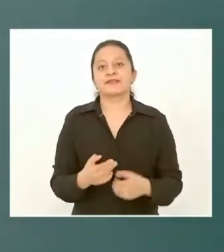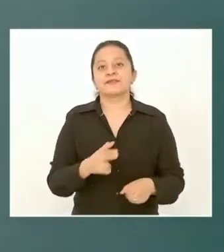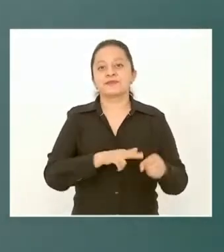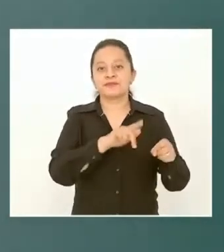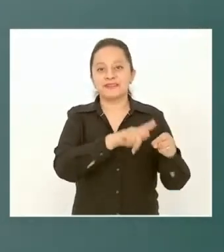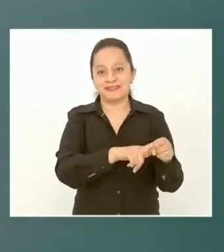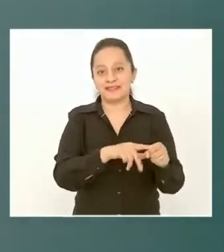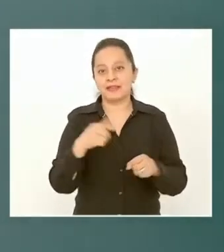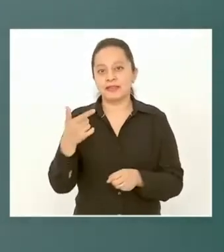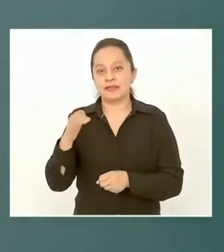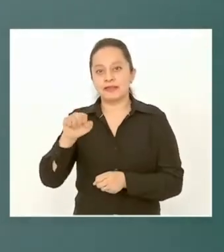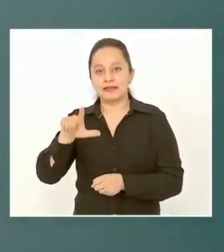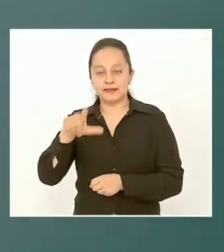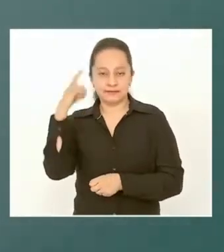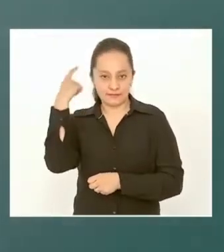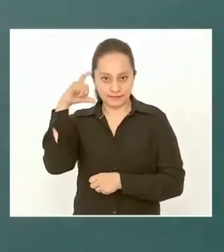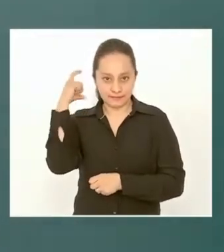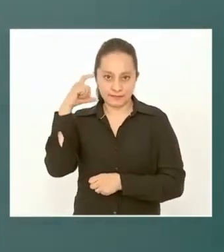querétaro